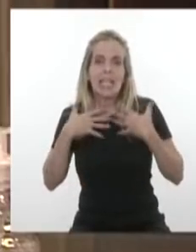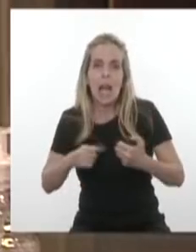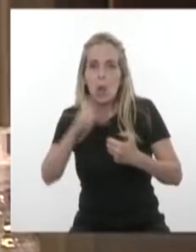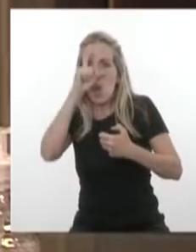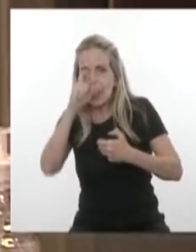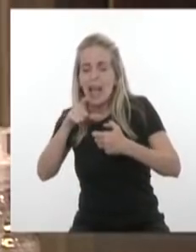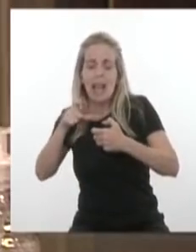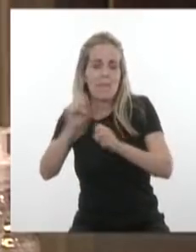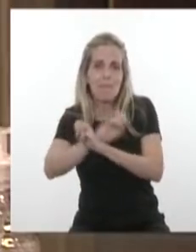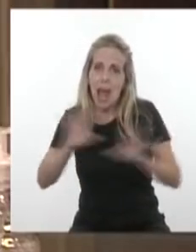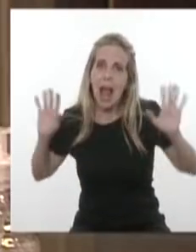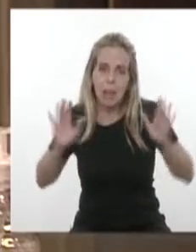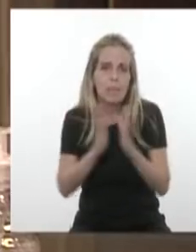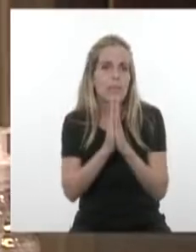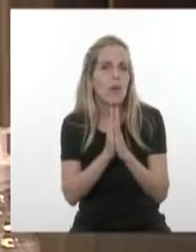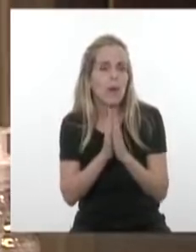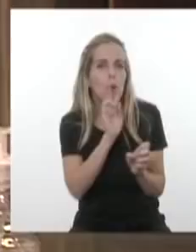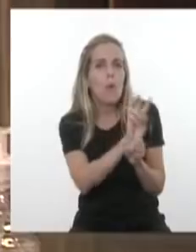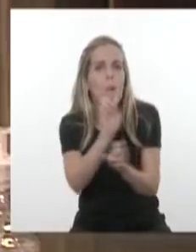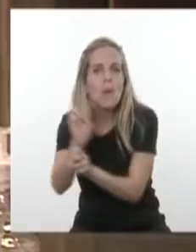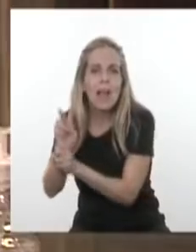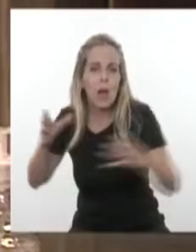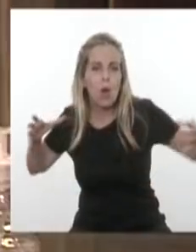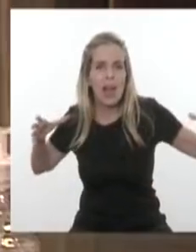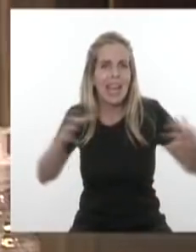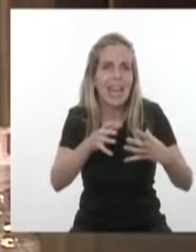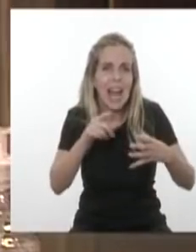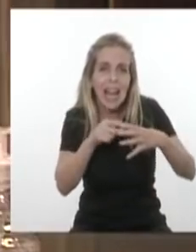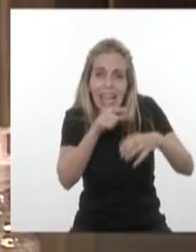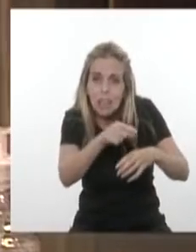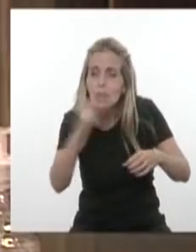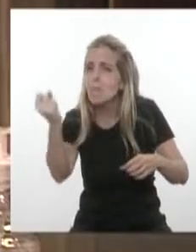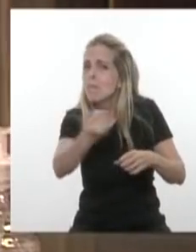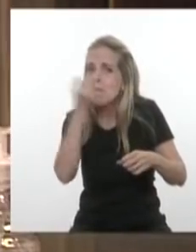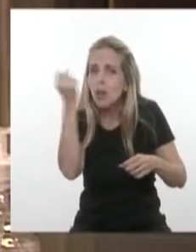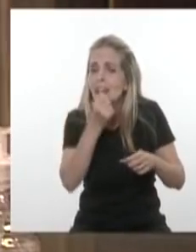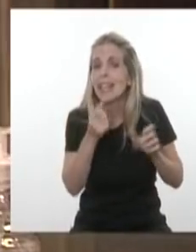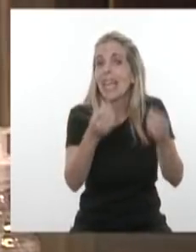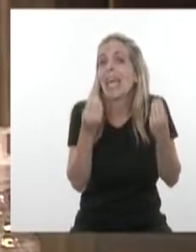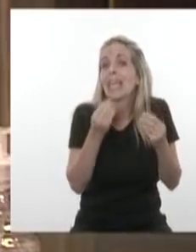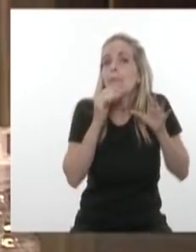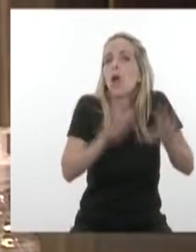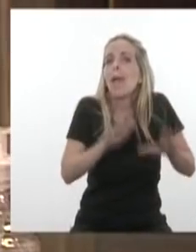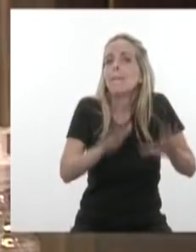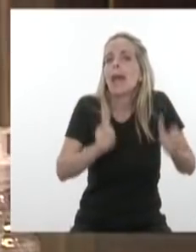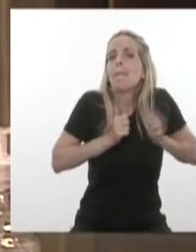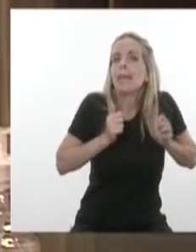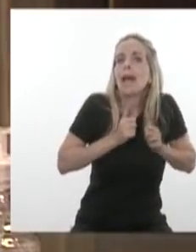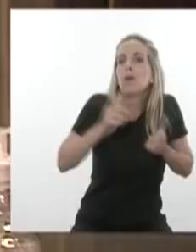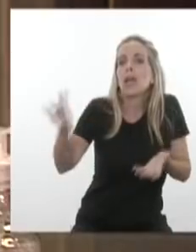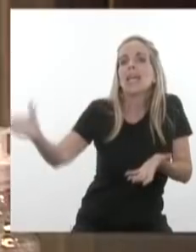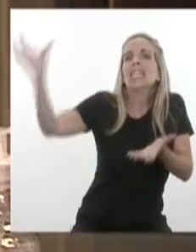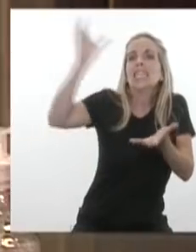todo este cuidado colectivo es clave mientras logramos que lleguen las cantidades de vacunas que necesitamos